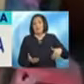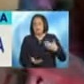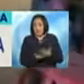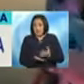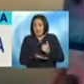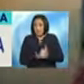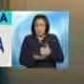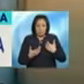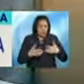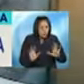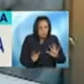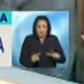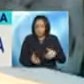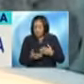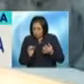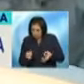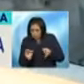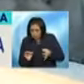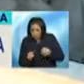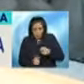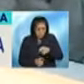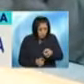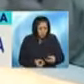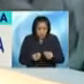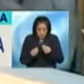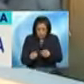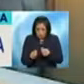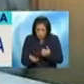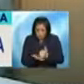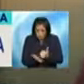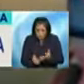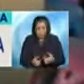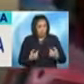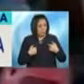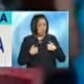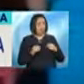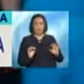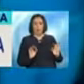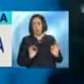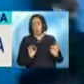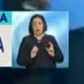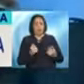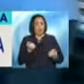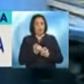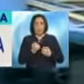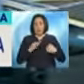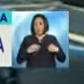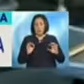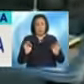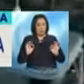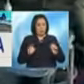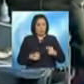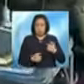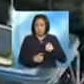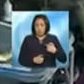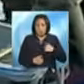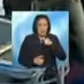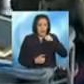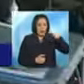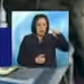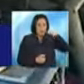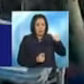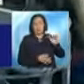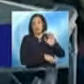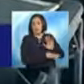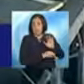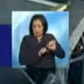había llegado. ¿Es eso cierto? ¿Ustedes han recibido algún tipo de ayuda? Yo no he recibido ningún apoyo hasta ahorita. Yo solamente he recibido ayer en la tarde